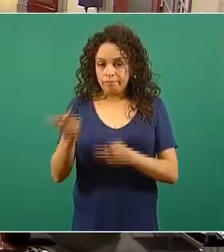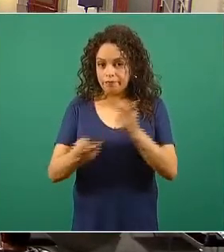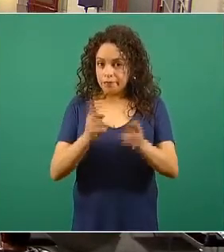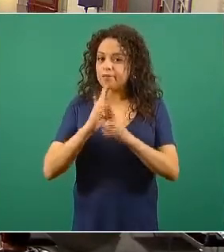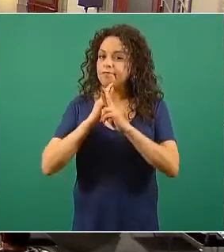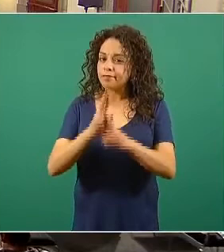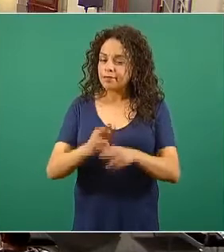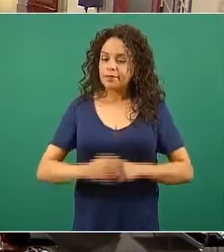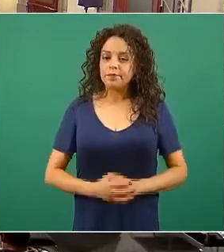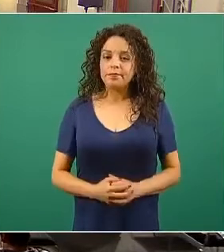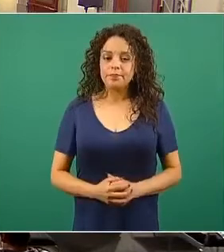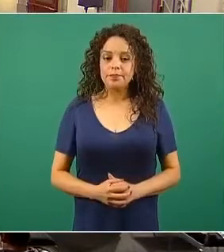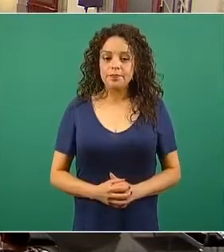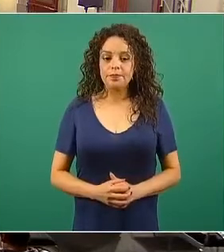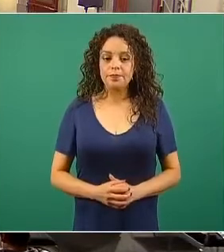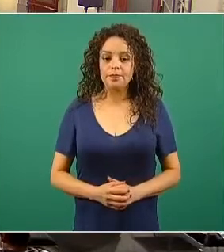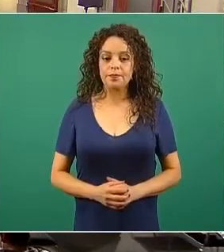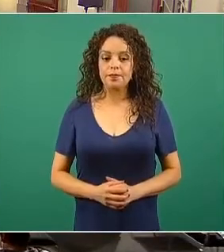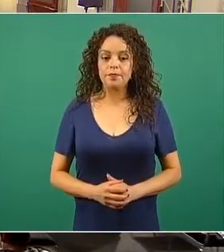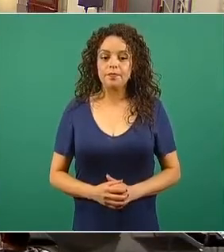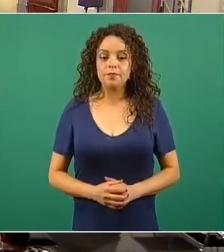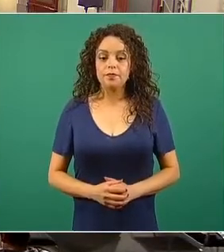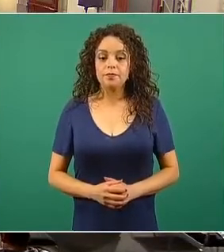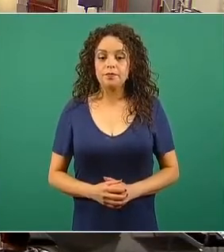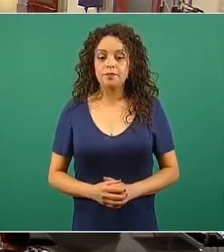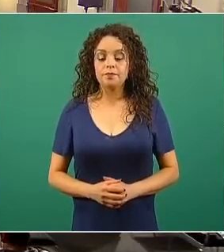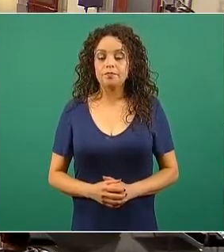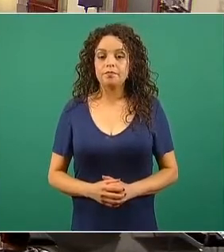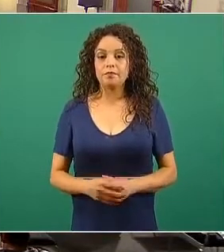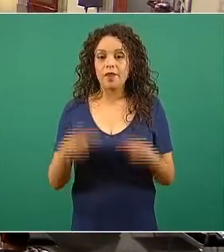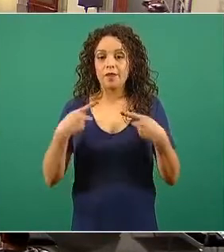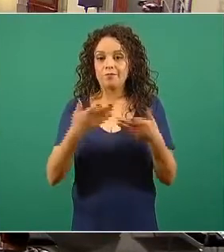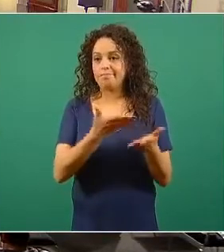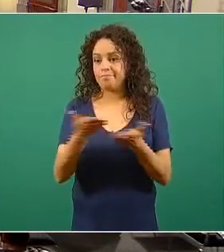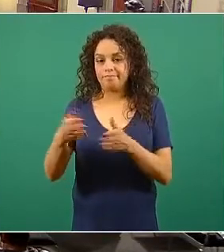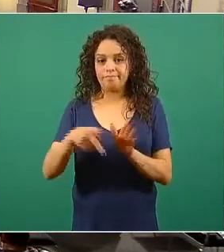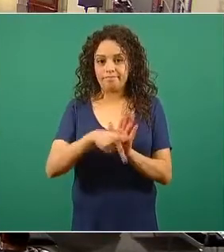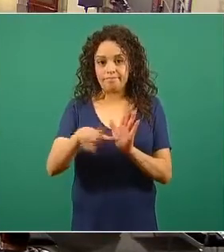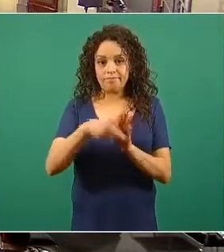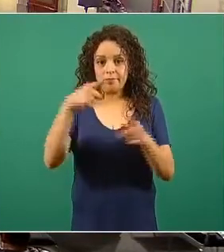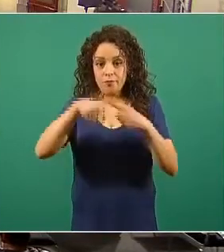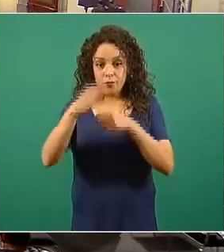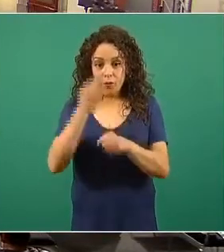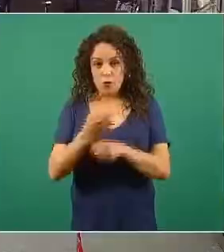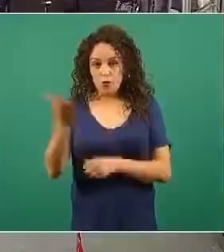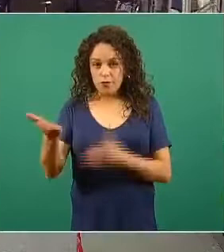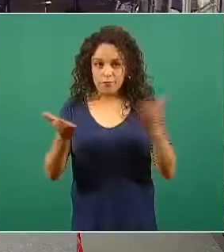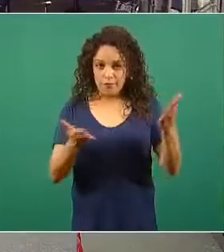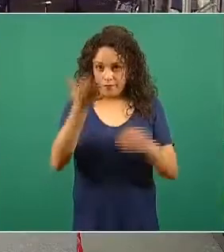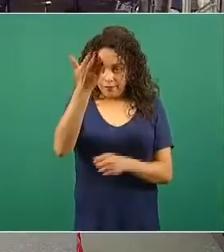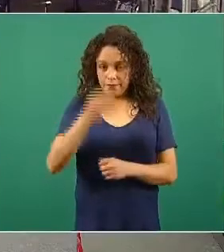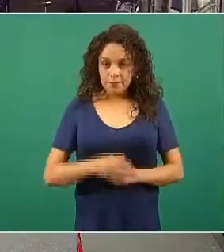algunas preguntas de los medios de comunicación. Empezamos por este lado, aquí.